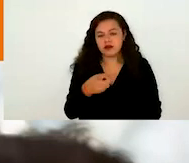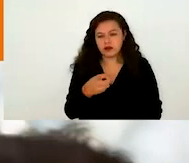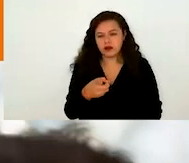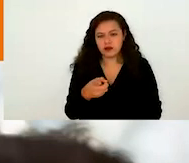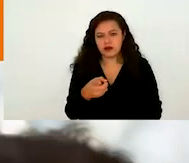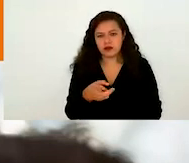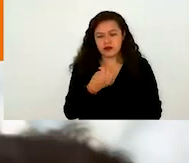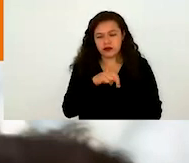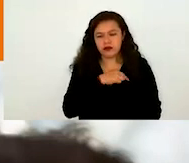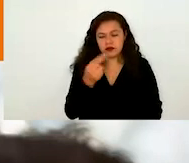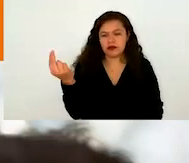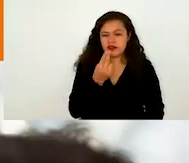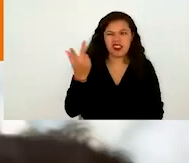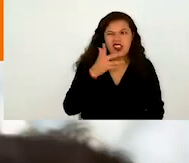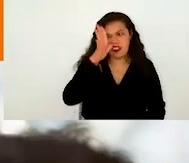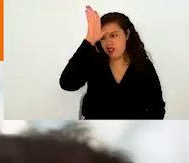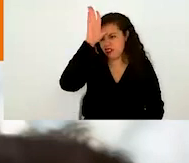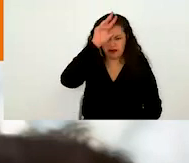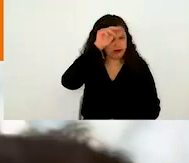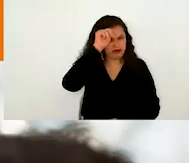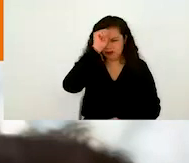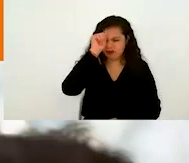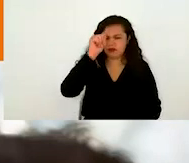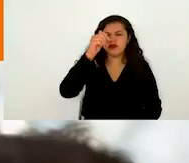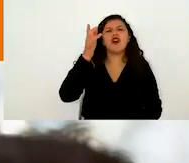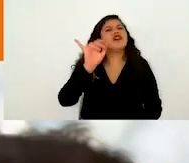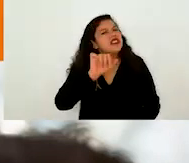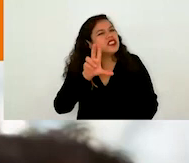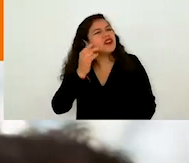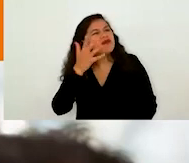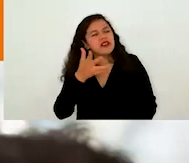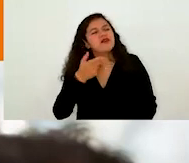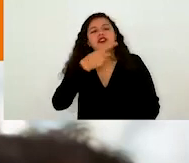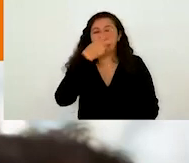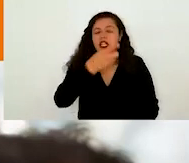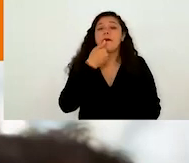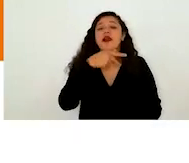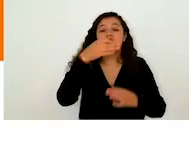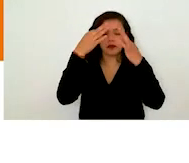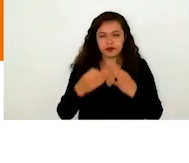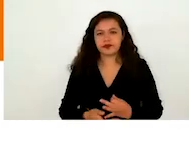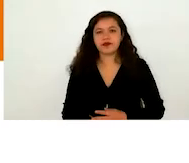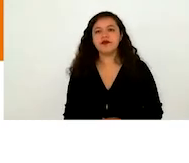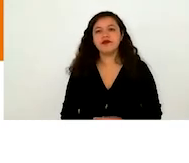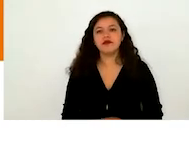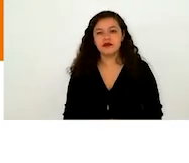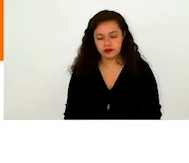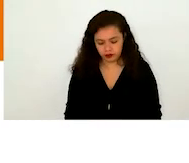que estoy en desacuerdo asertivamente y muy en parte me impacta mente muy bien